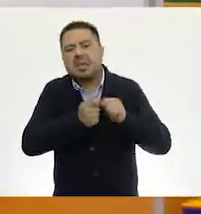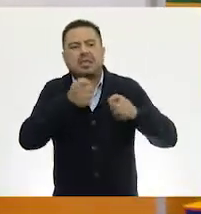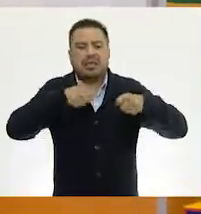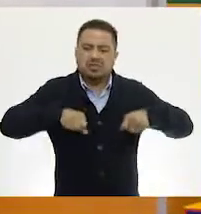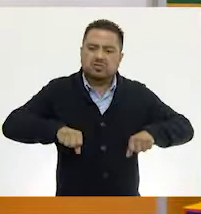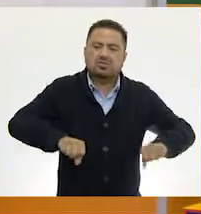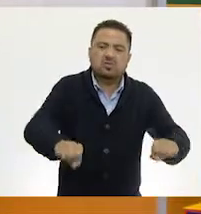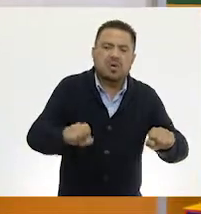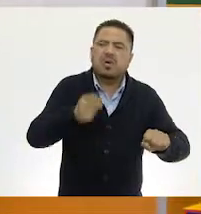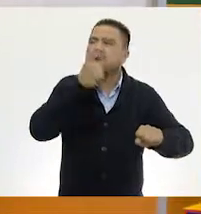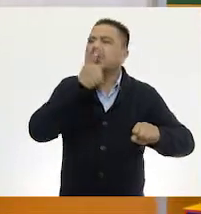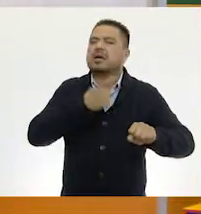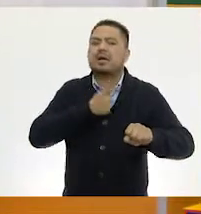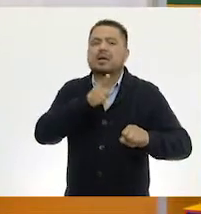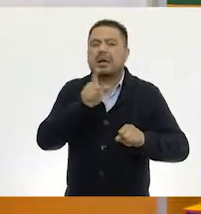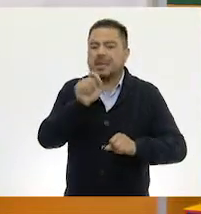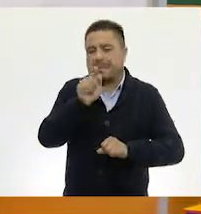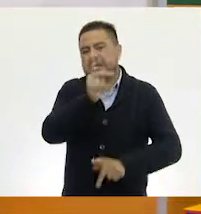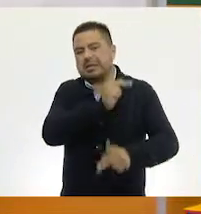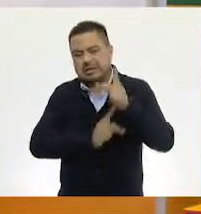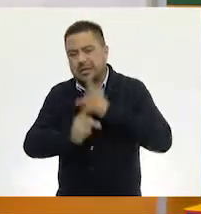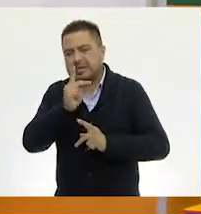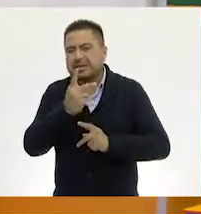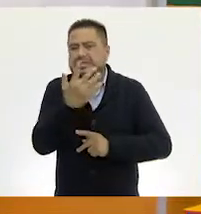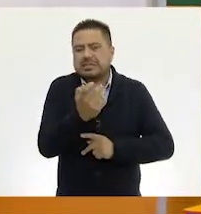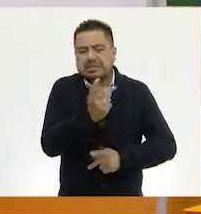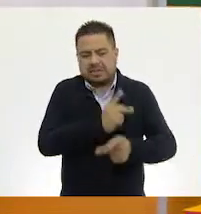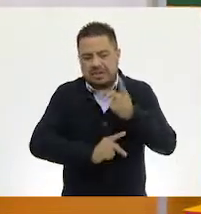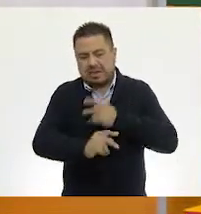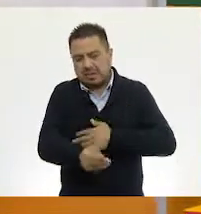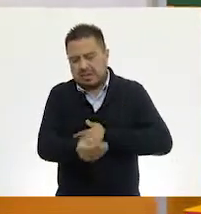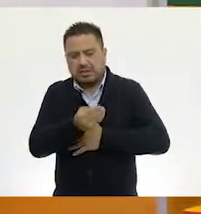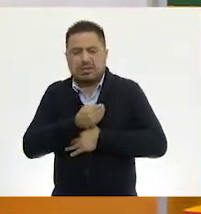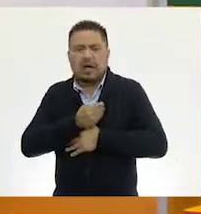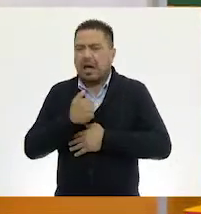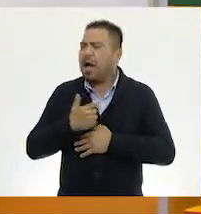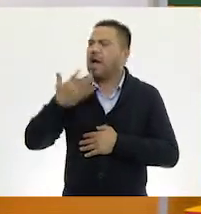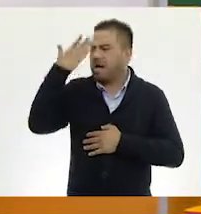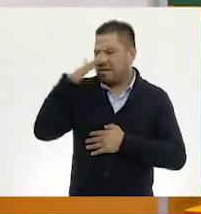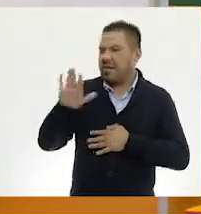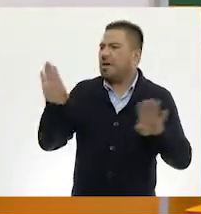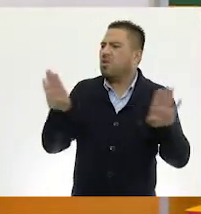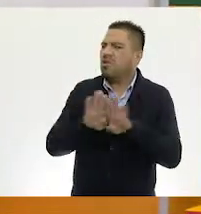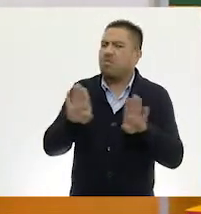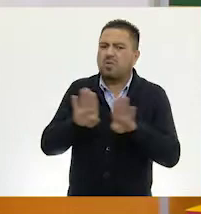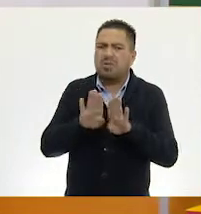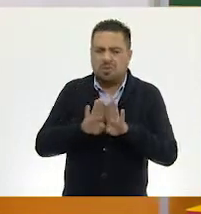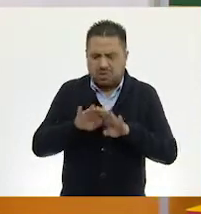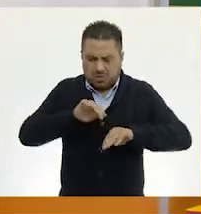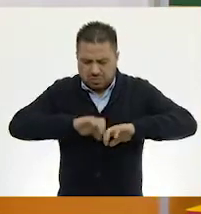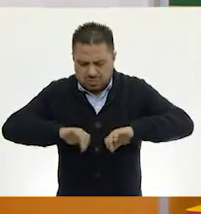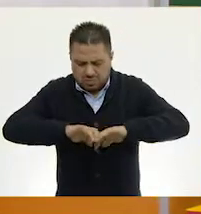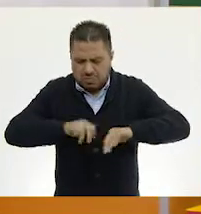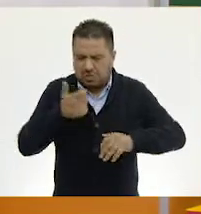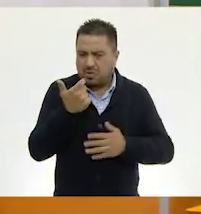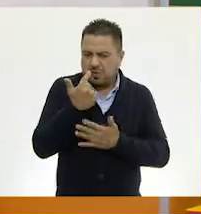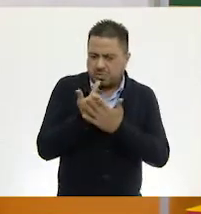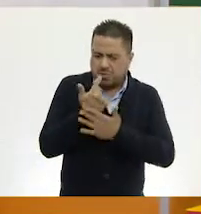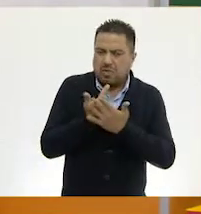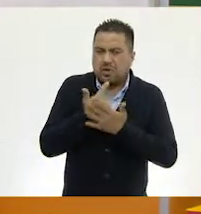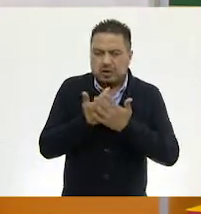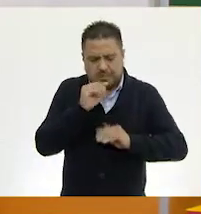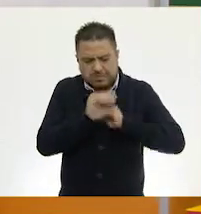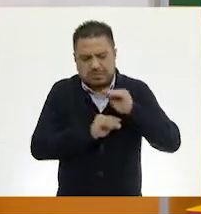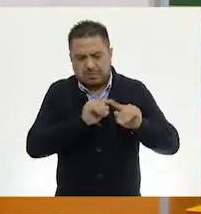supermercado, que nos digan pásame veinte pesos, pásame cinco pesos. Ya sabemos como tal, cómo ir repartiendo nuestro dinero e ir